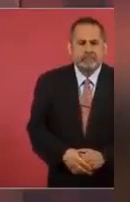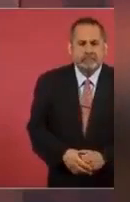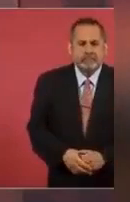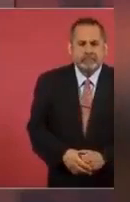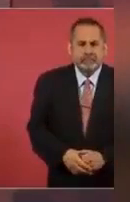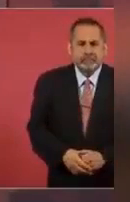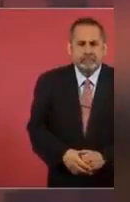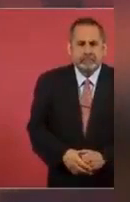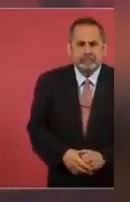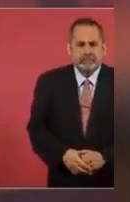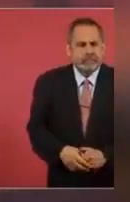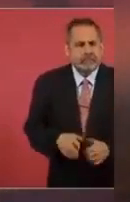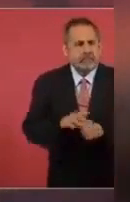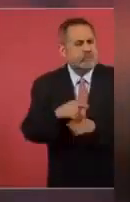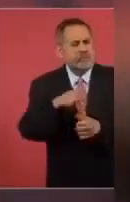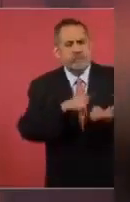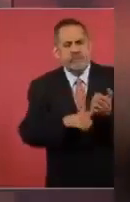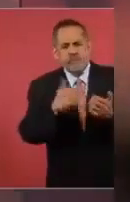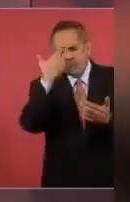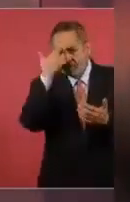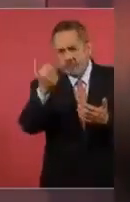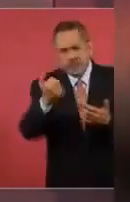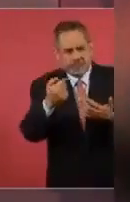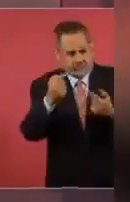¿Y cuáles son sus fundamentos?